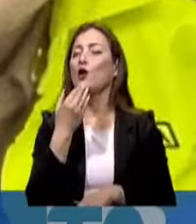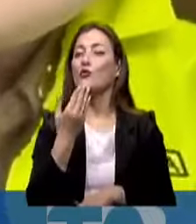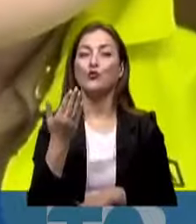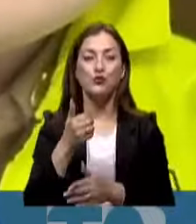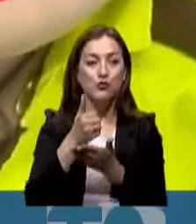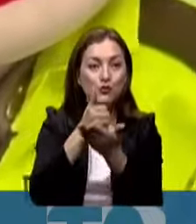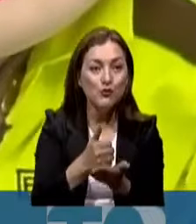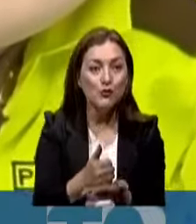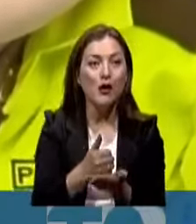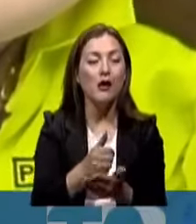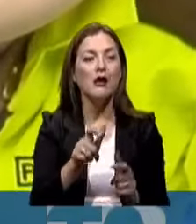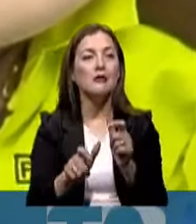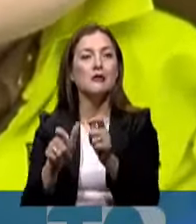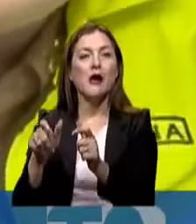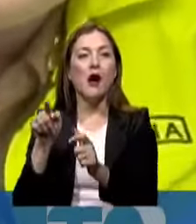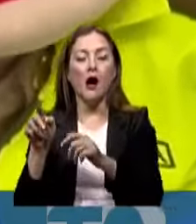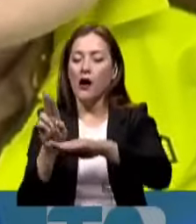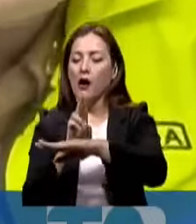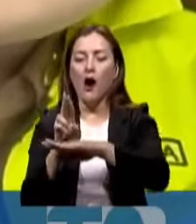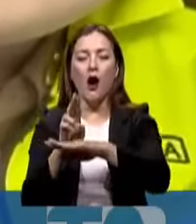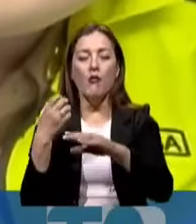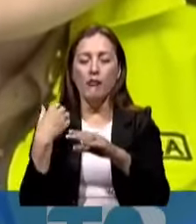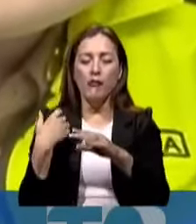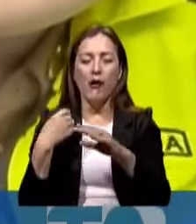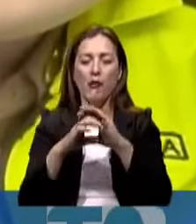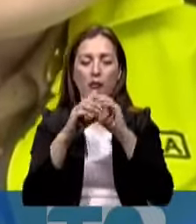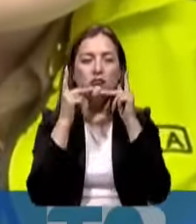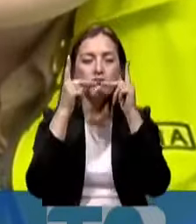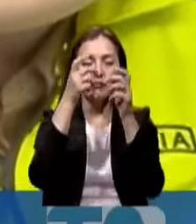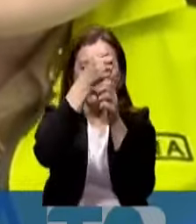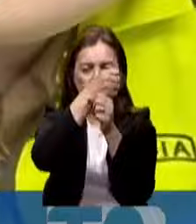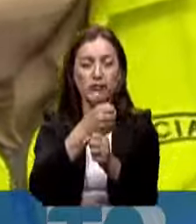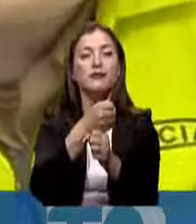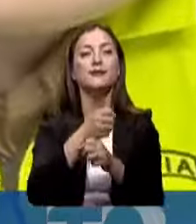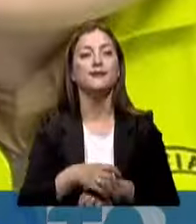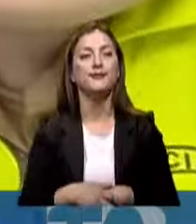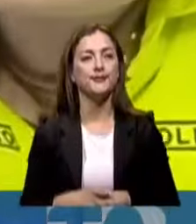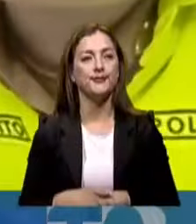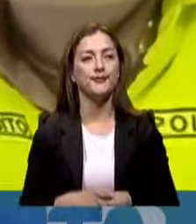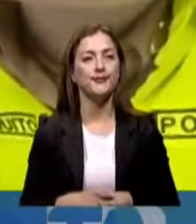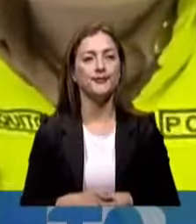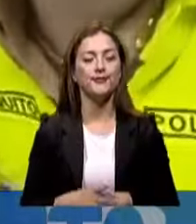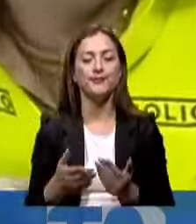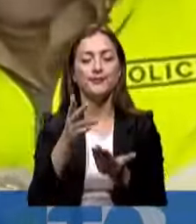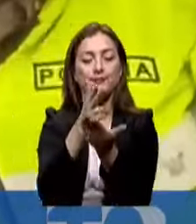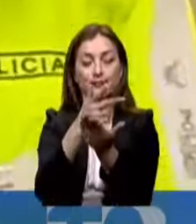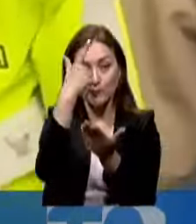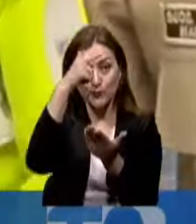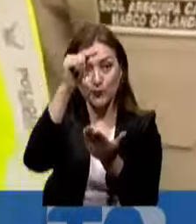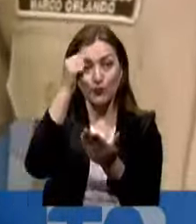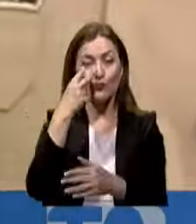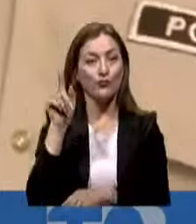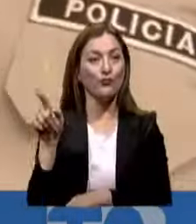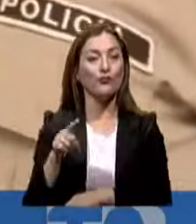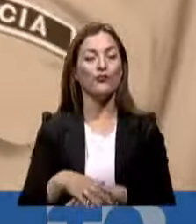para ayudar a la ciudadanía a que utilice el transporte público de manera segura. Y ahora mismo estamos en el playón de la Marín y quiero